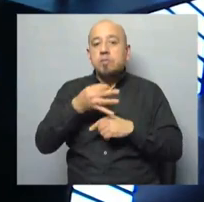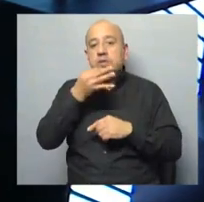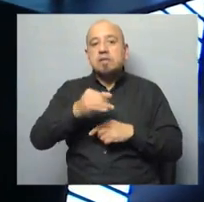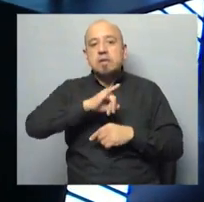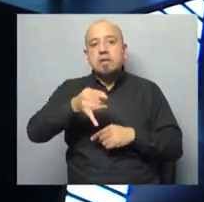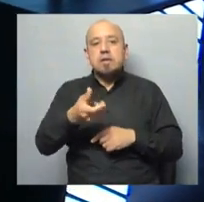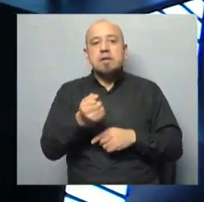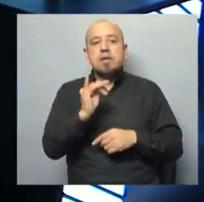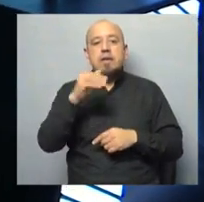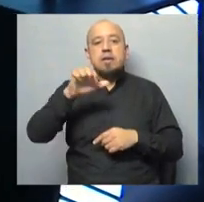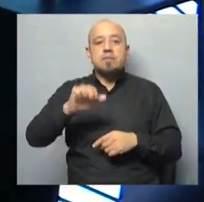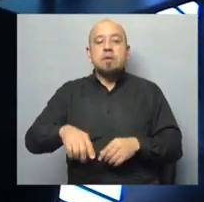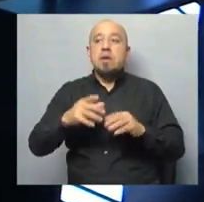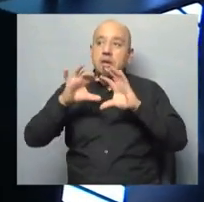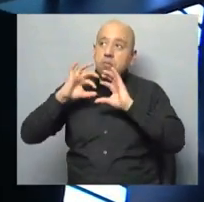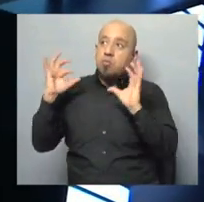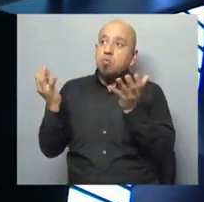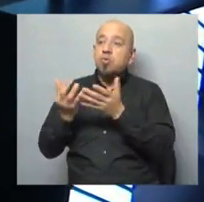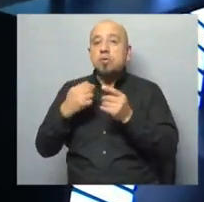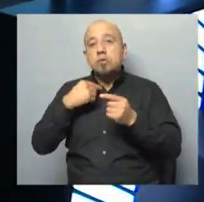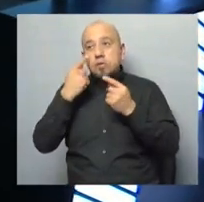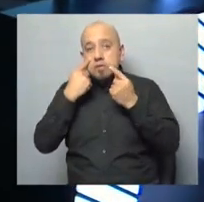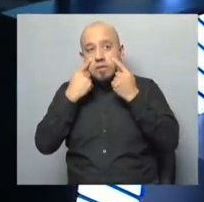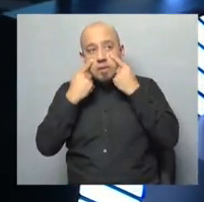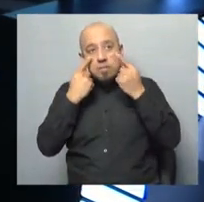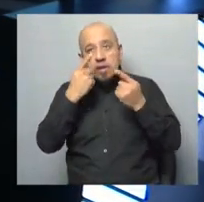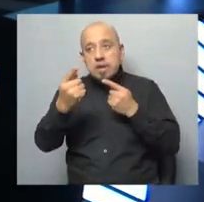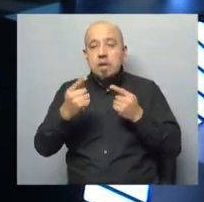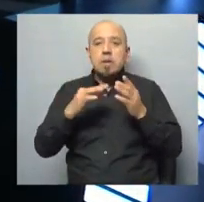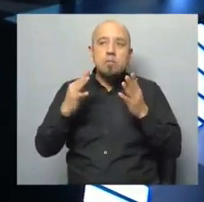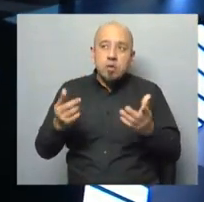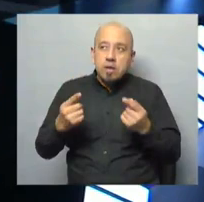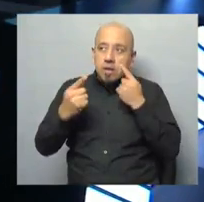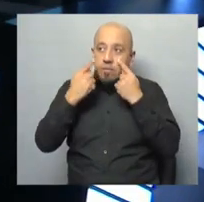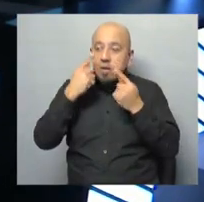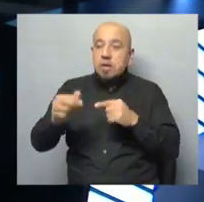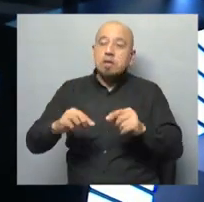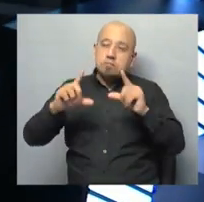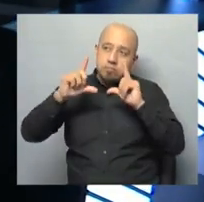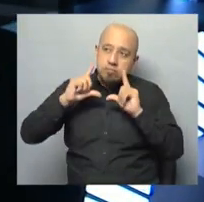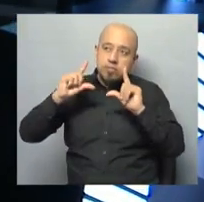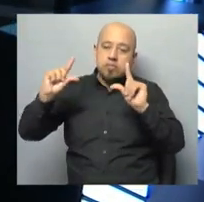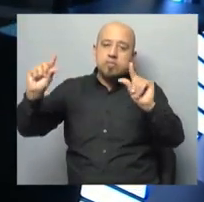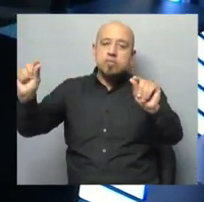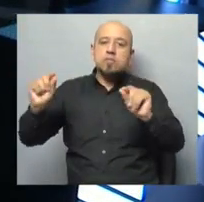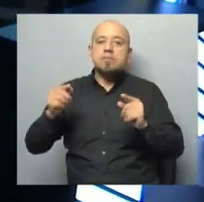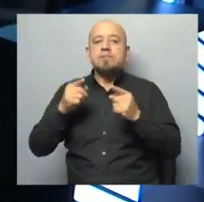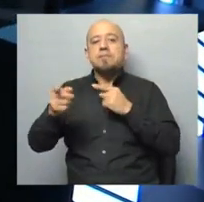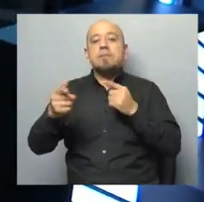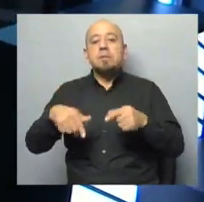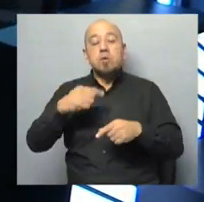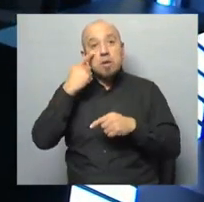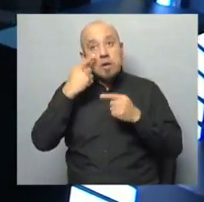mundo se mide así por una mirada por la mirada se ve más lejos por la mirada